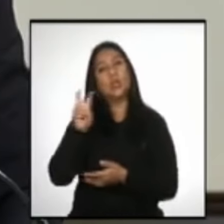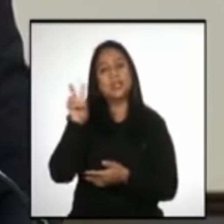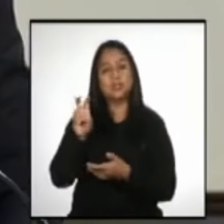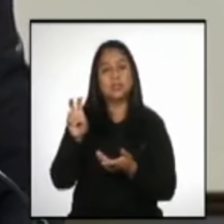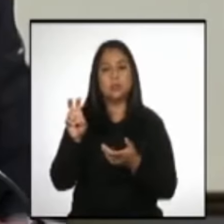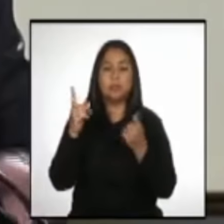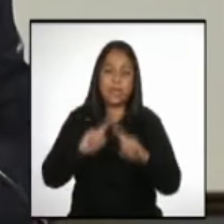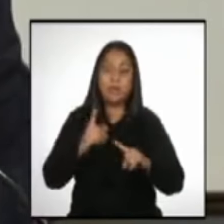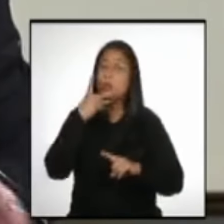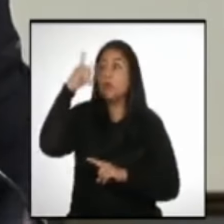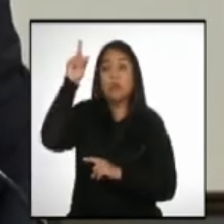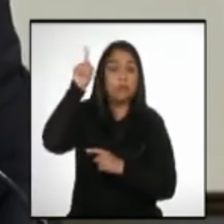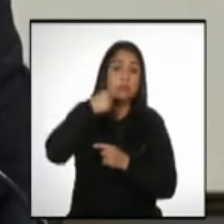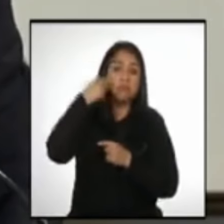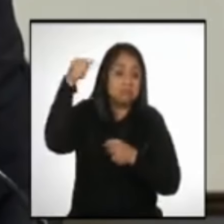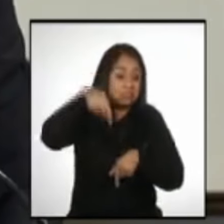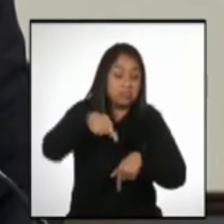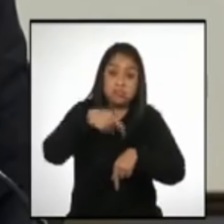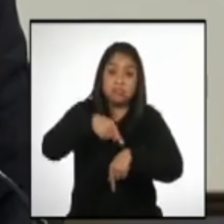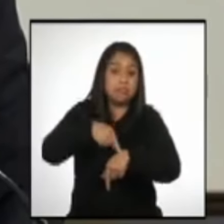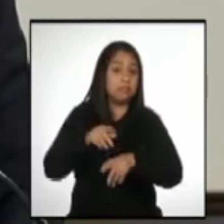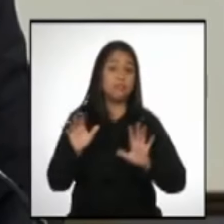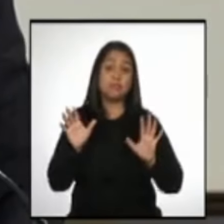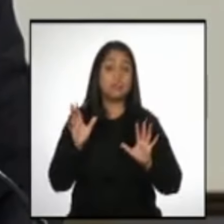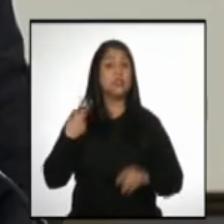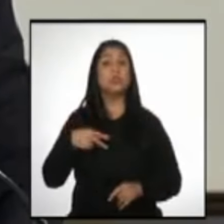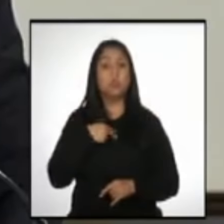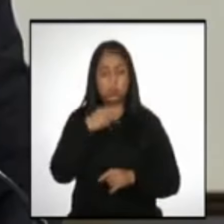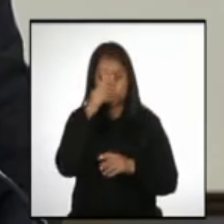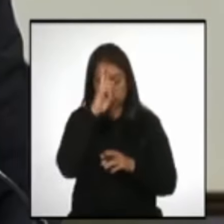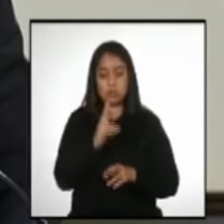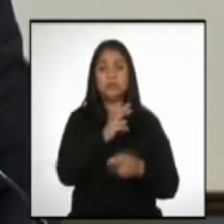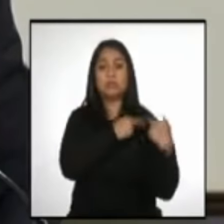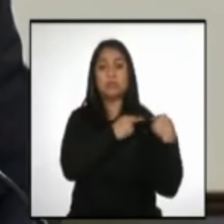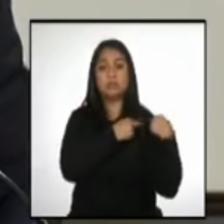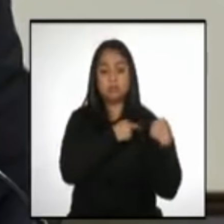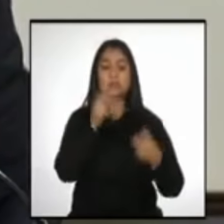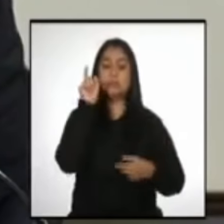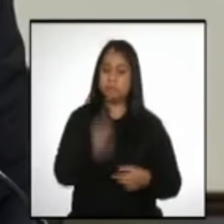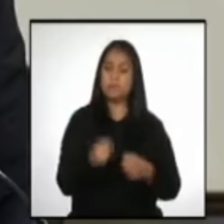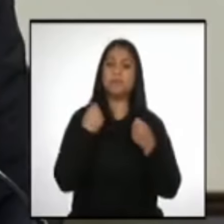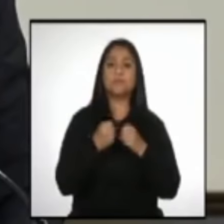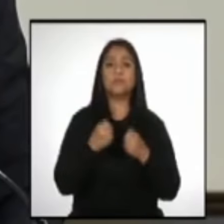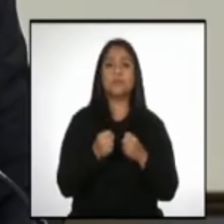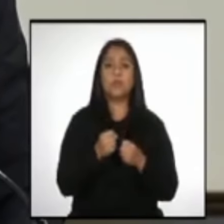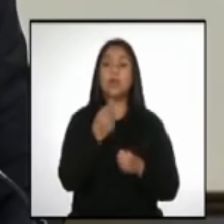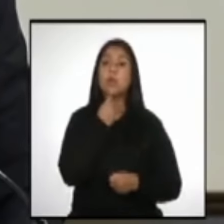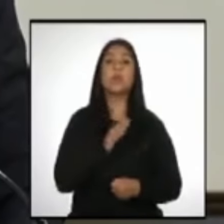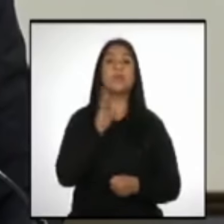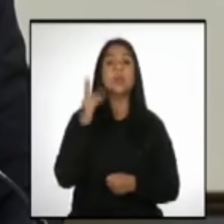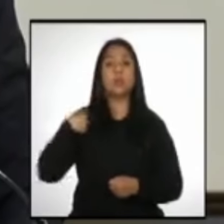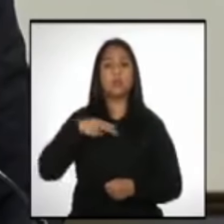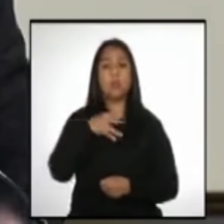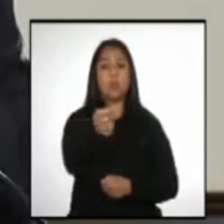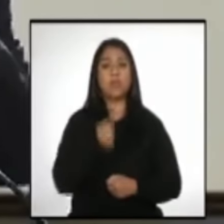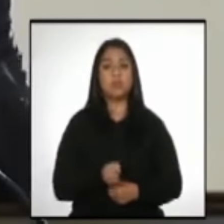Pero Dios quiso que fuera en este momento. Y nuestro deber es hacer lo que tenemos que hacer, que es cumplir con nuestras